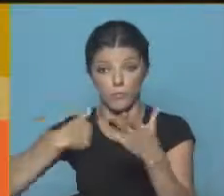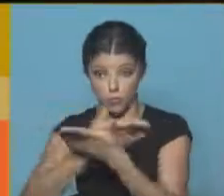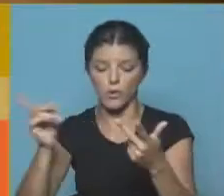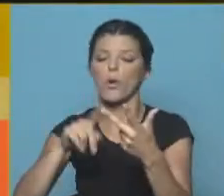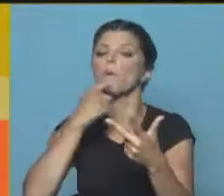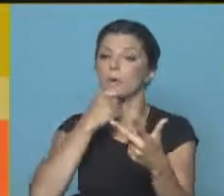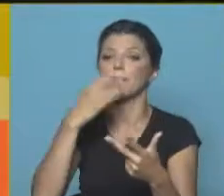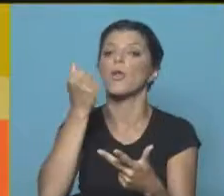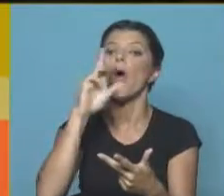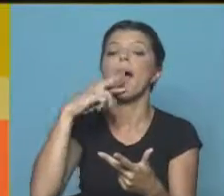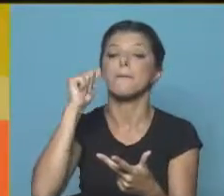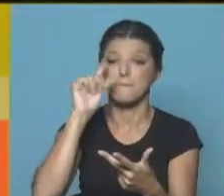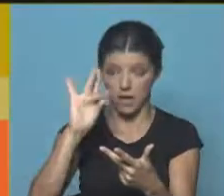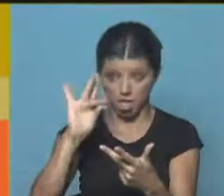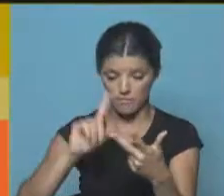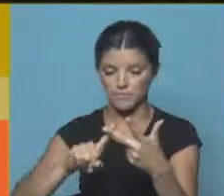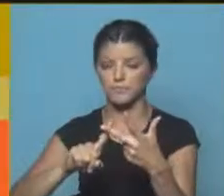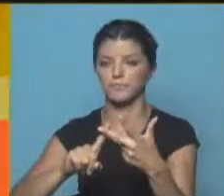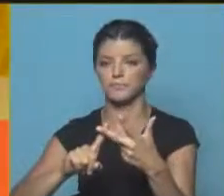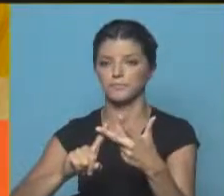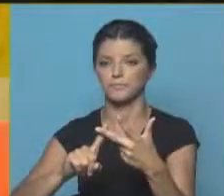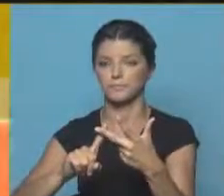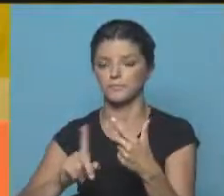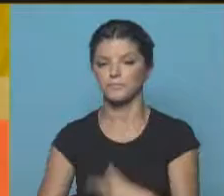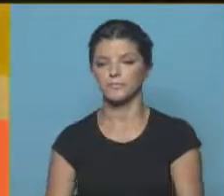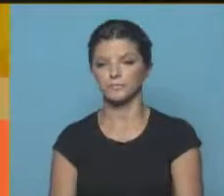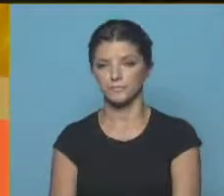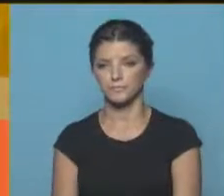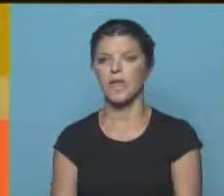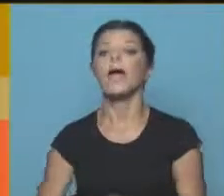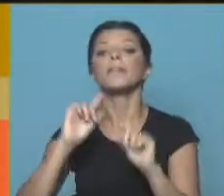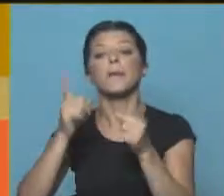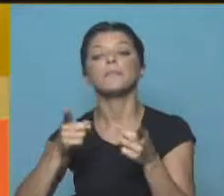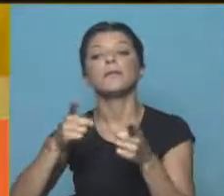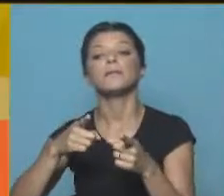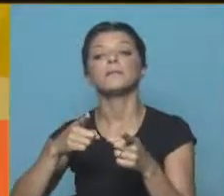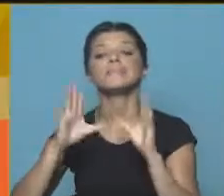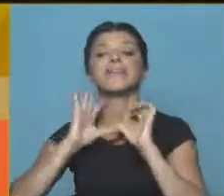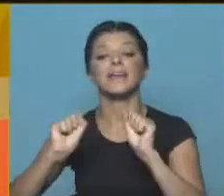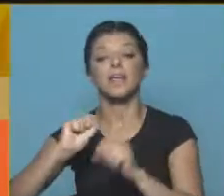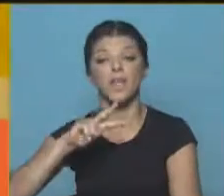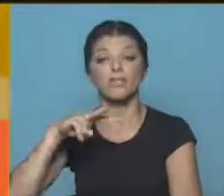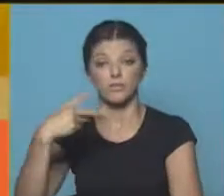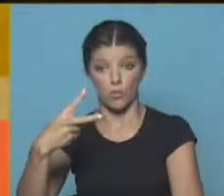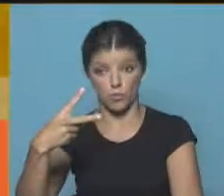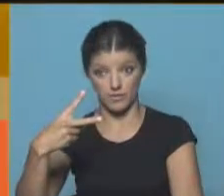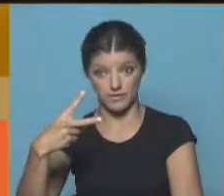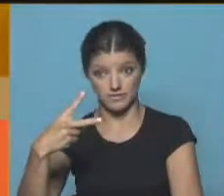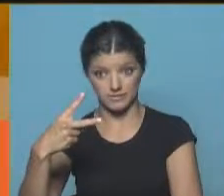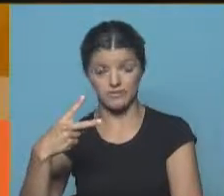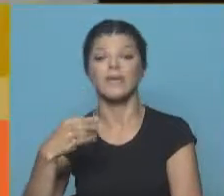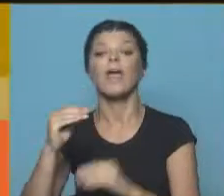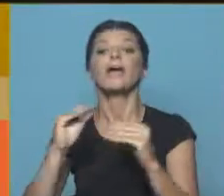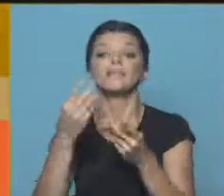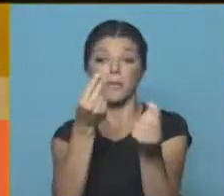Alberto Abad, por ejemplo, y también va a estar la subsecretaria de Ingresos Públicos de la